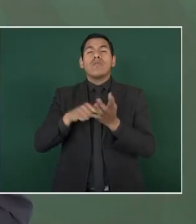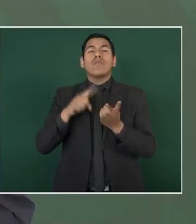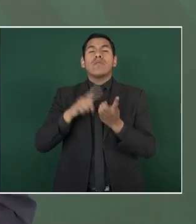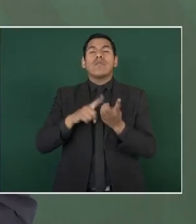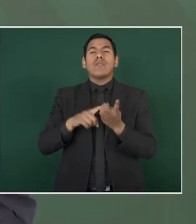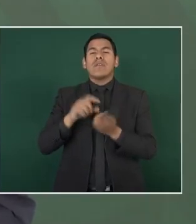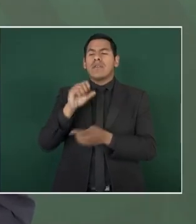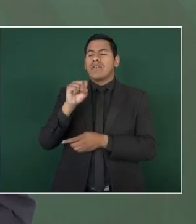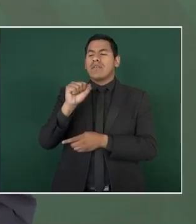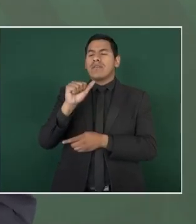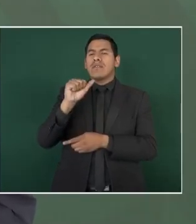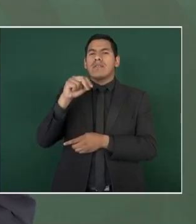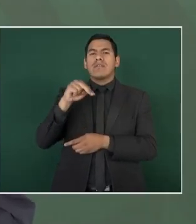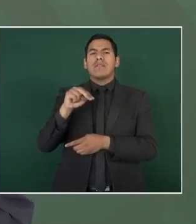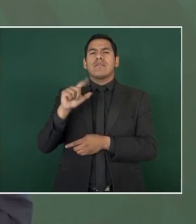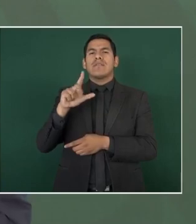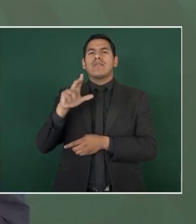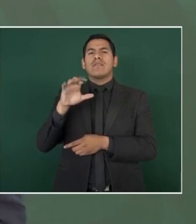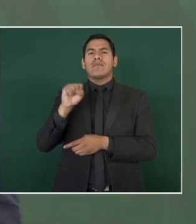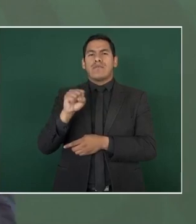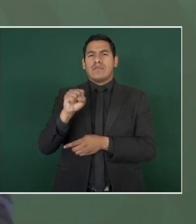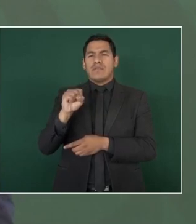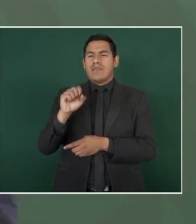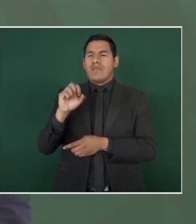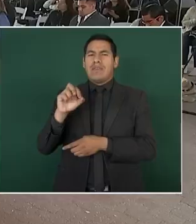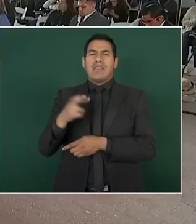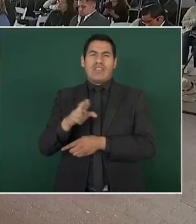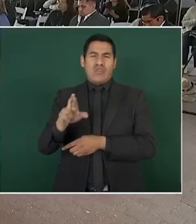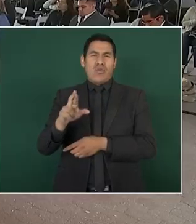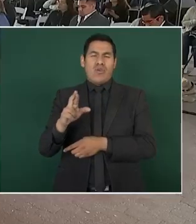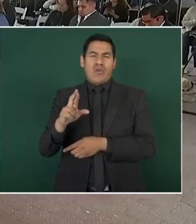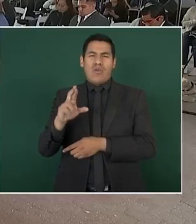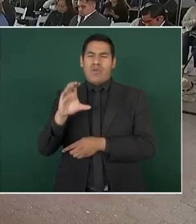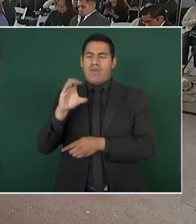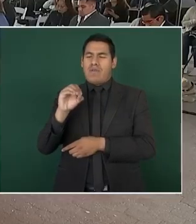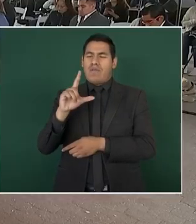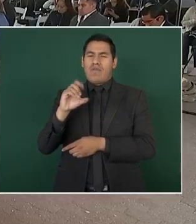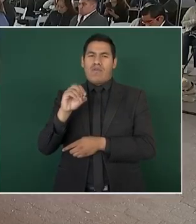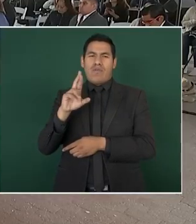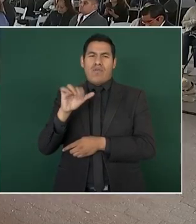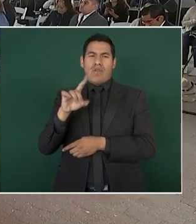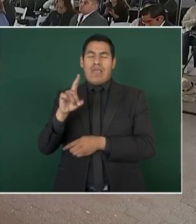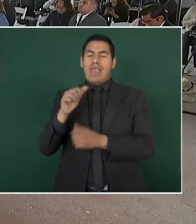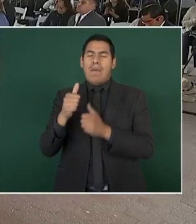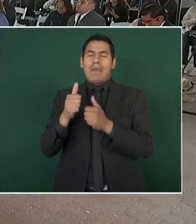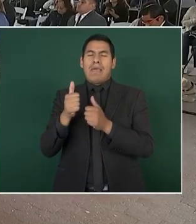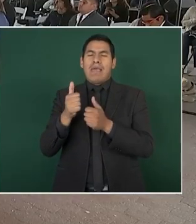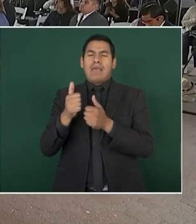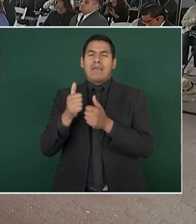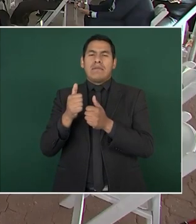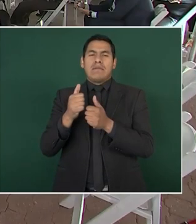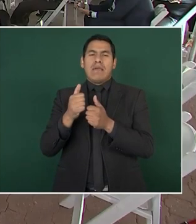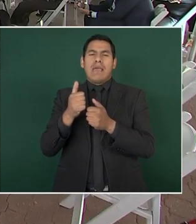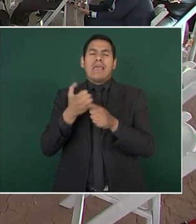Colorado, que es el límite. Me gustaría que mientras